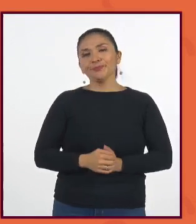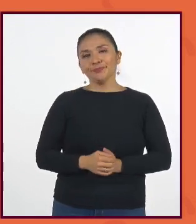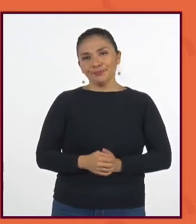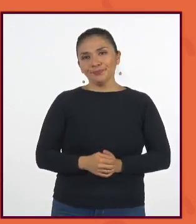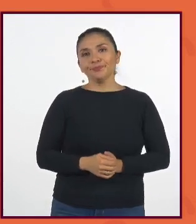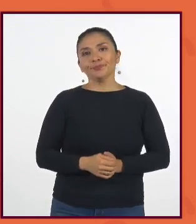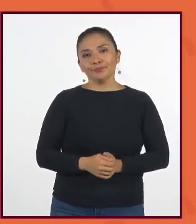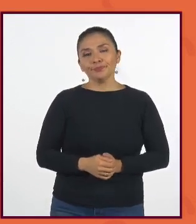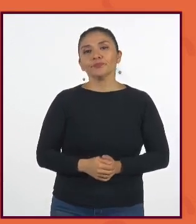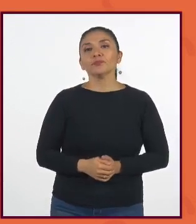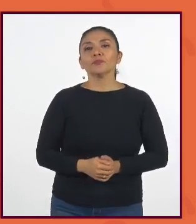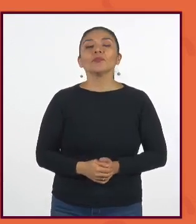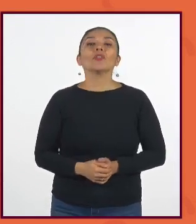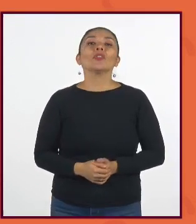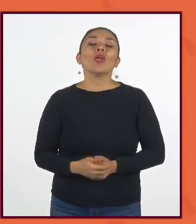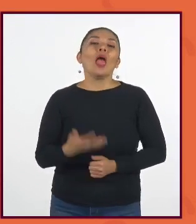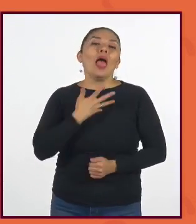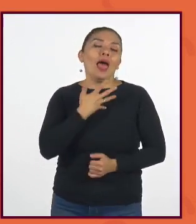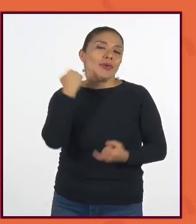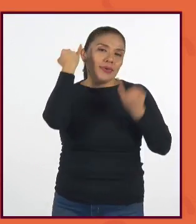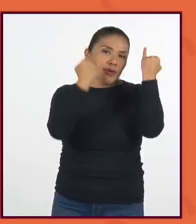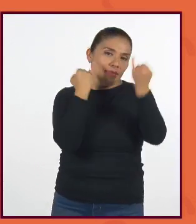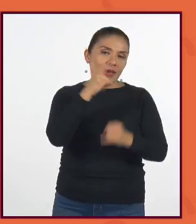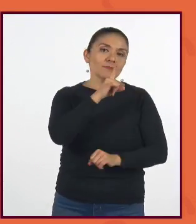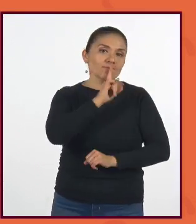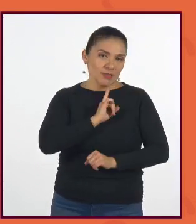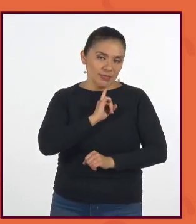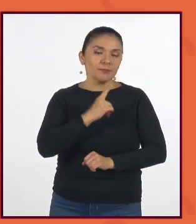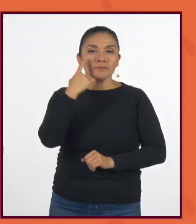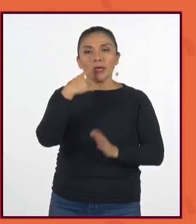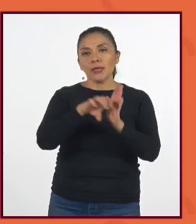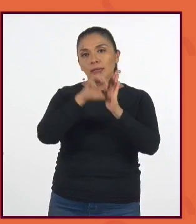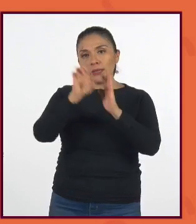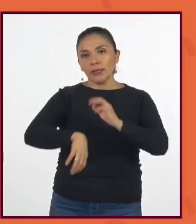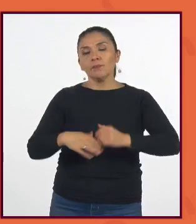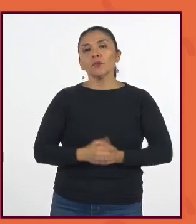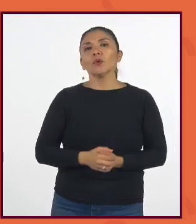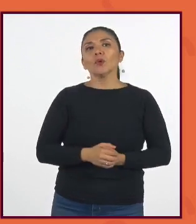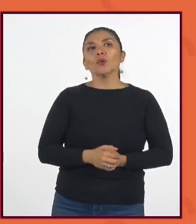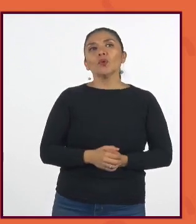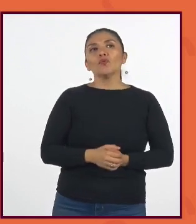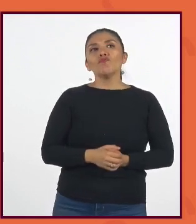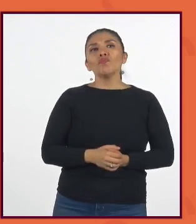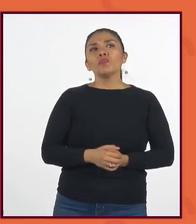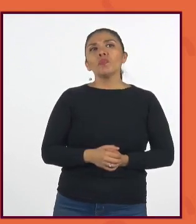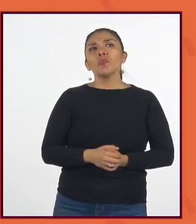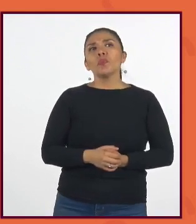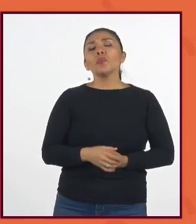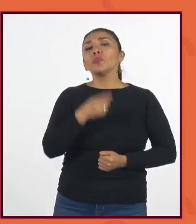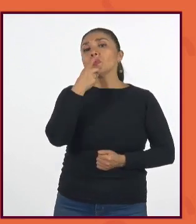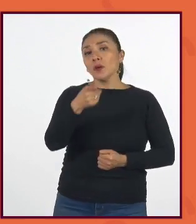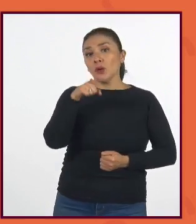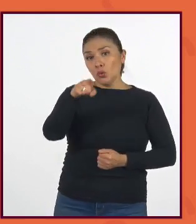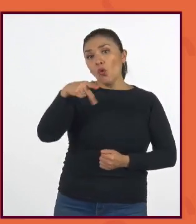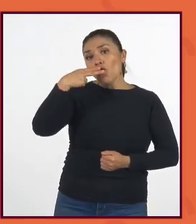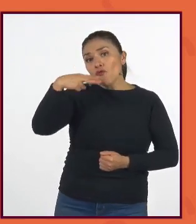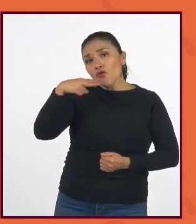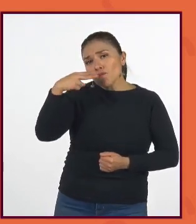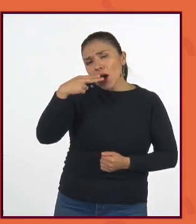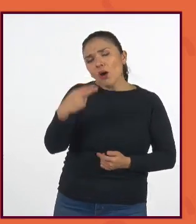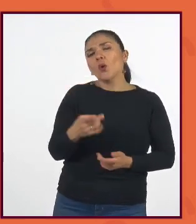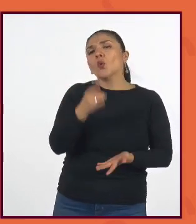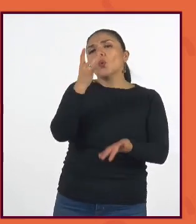vamos a revisar un par de mitos y realidades. Por ejemplo, uno de los mitos es que fumar tabaco solo causa